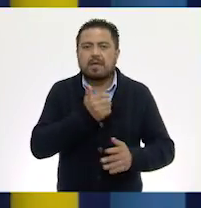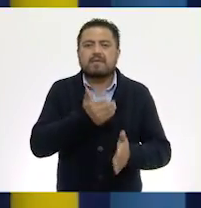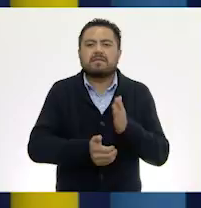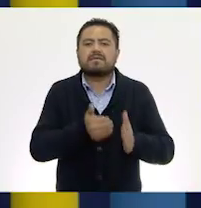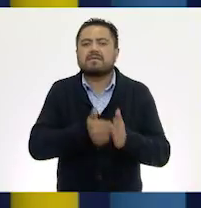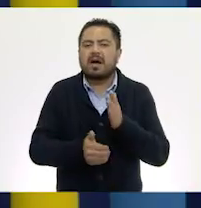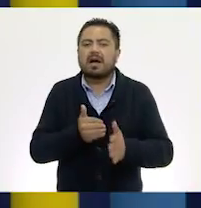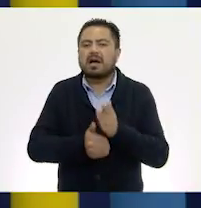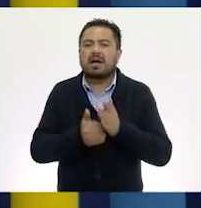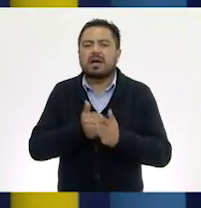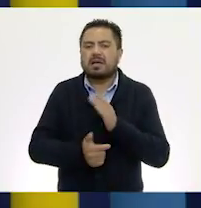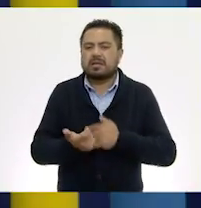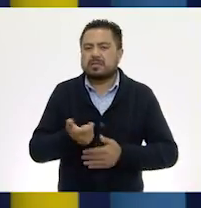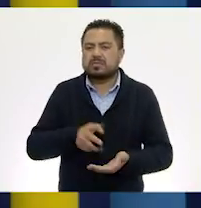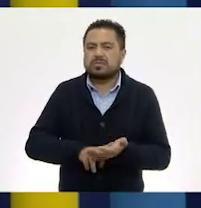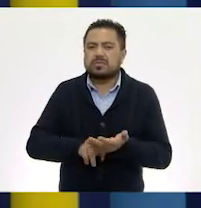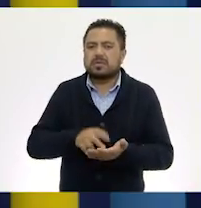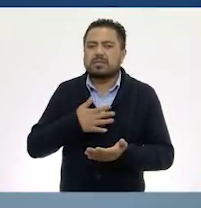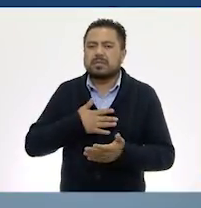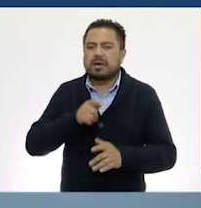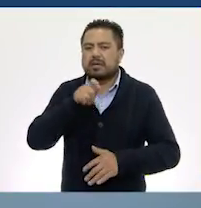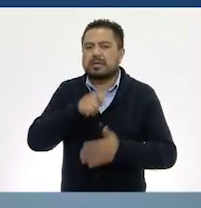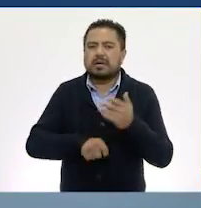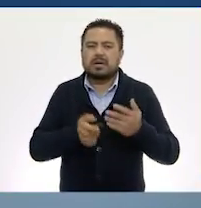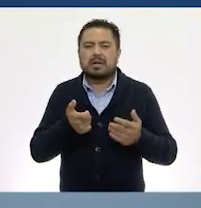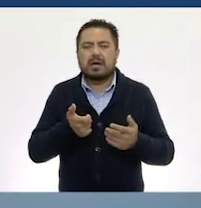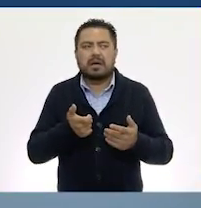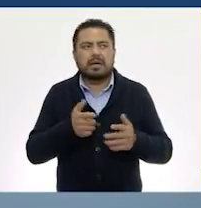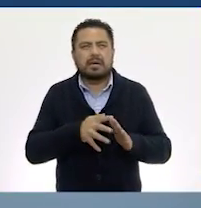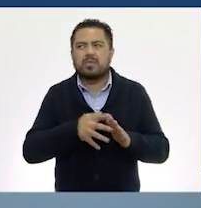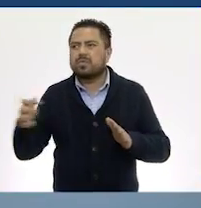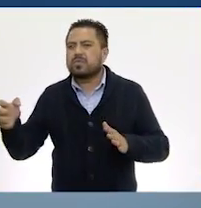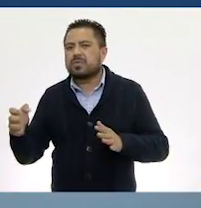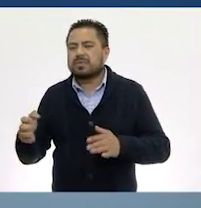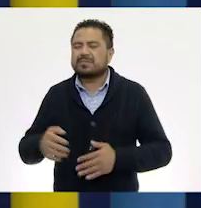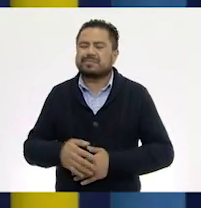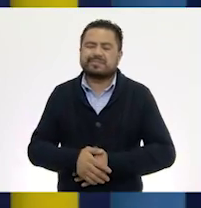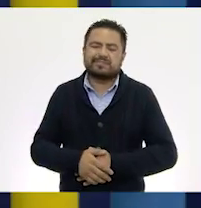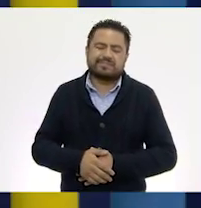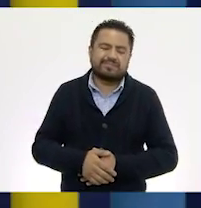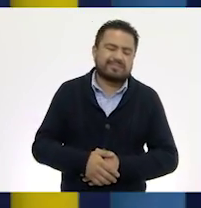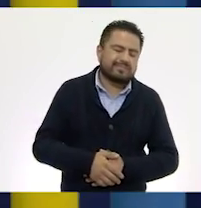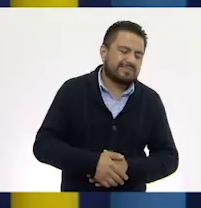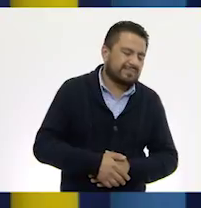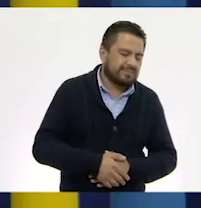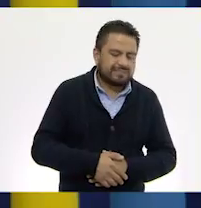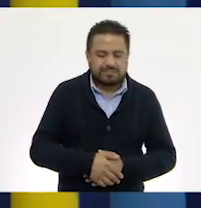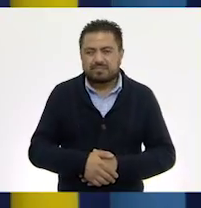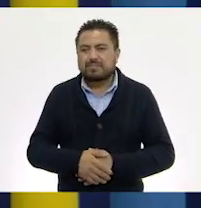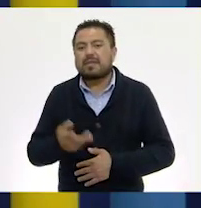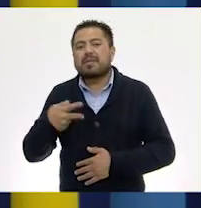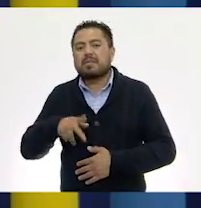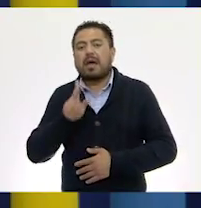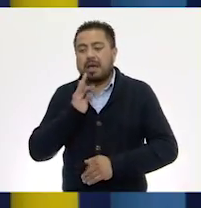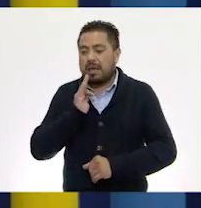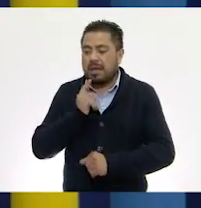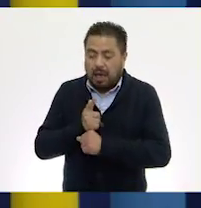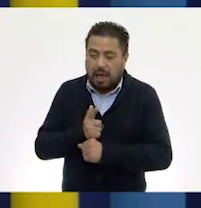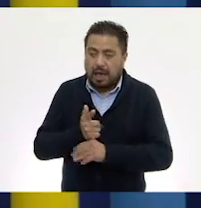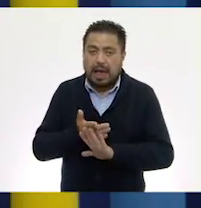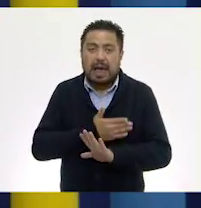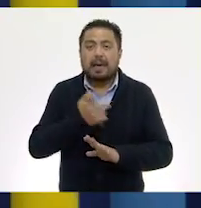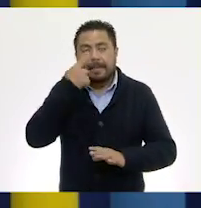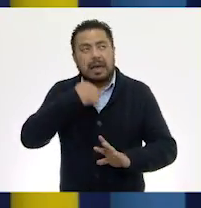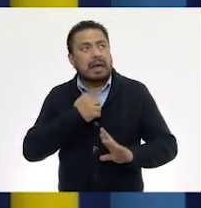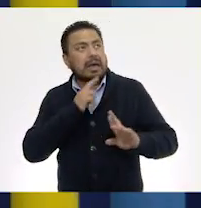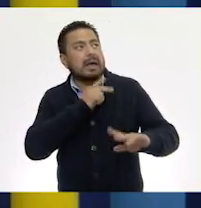faltó dinero de mi cuenta. Ay, no. Sí, afortunadamente me di cuenta a tiempo para